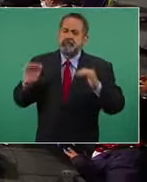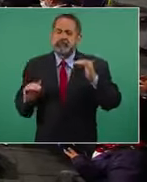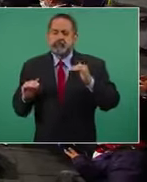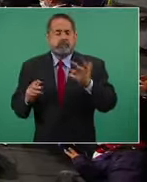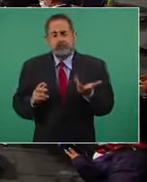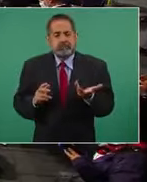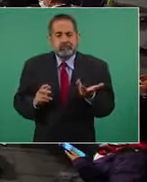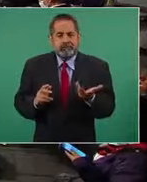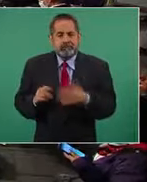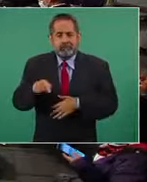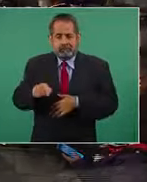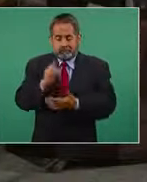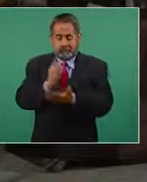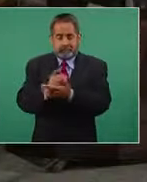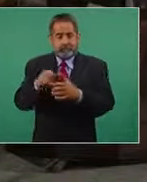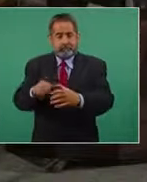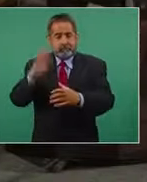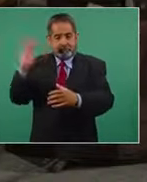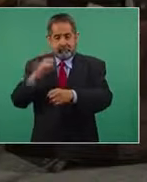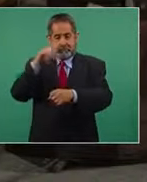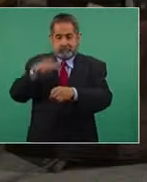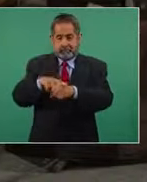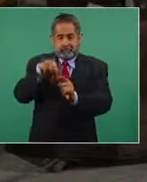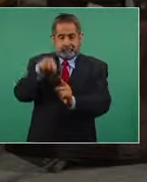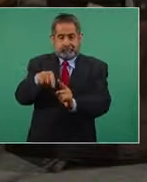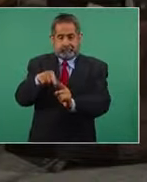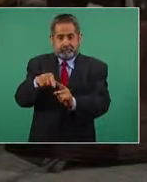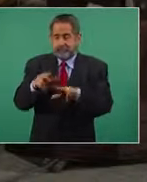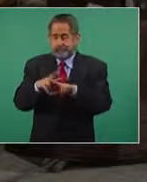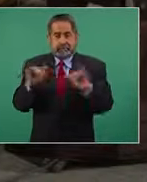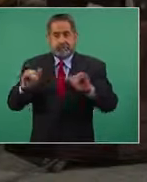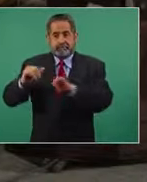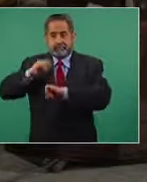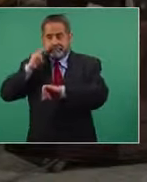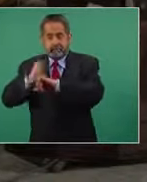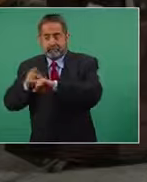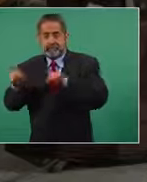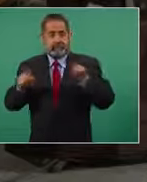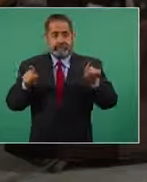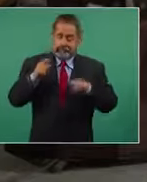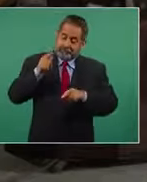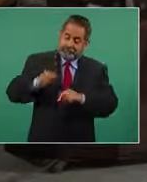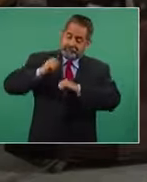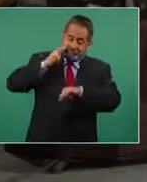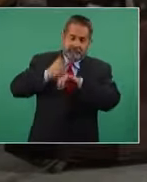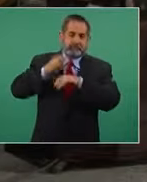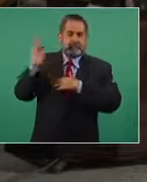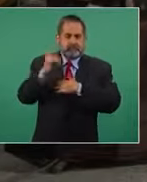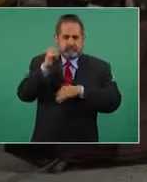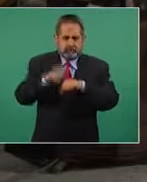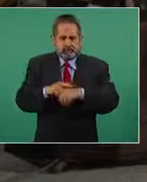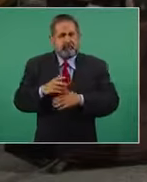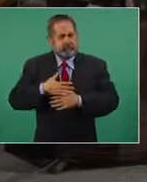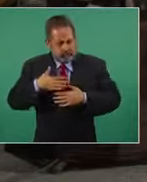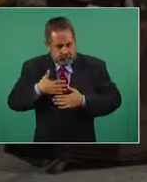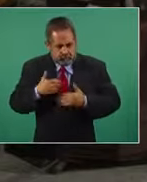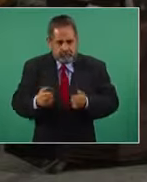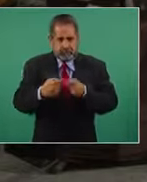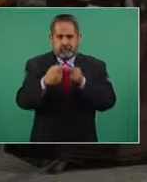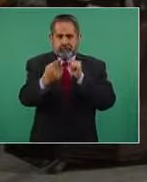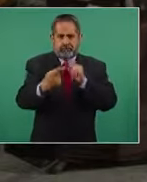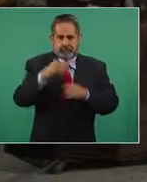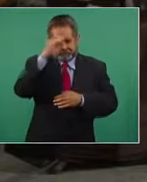toma exclusivamente federal, no toca a nadie ni a nada. Yo entiendo que tengamos esa diferencia, presidente. Y la